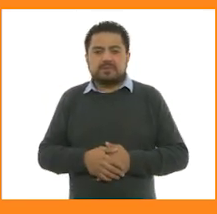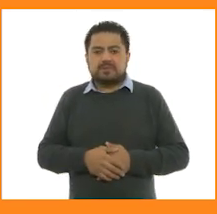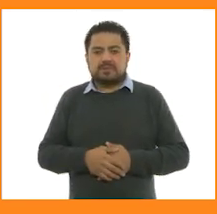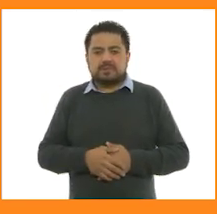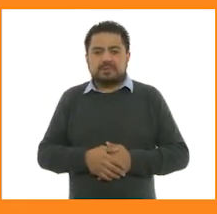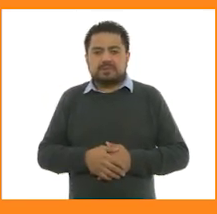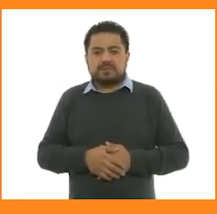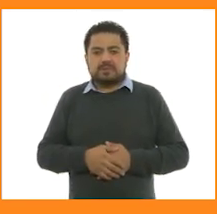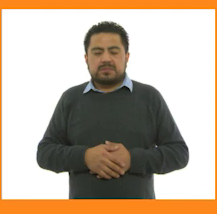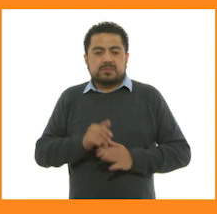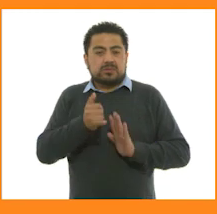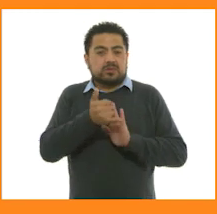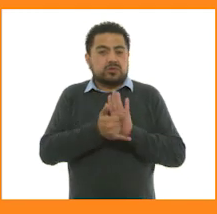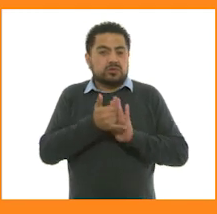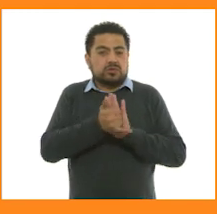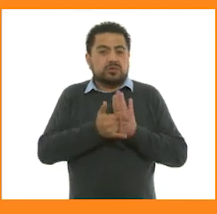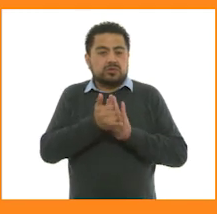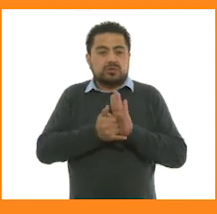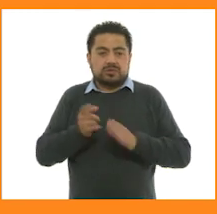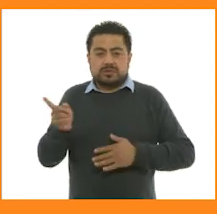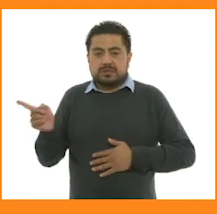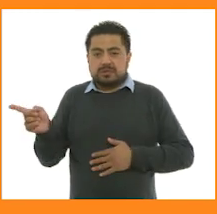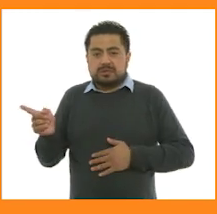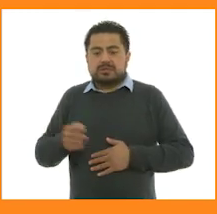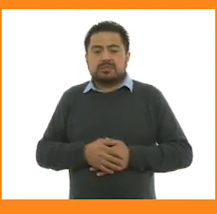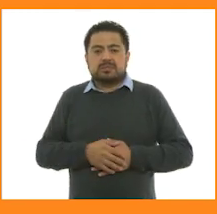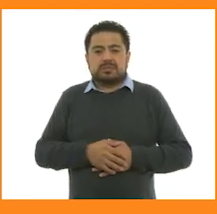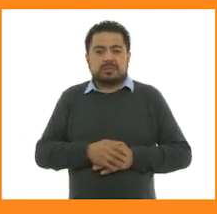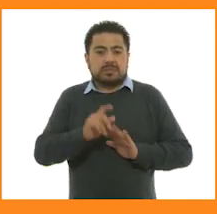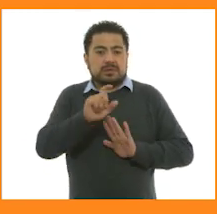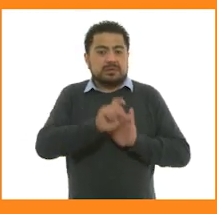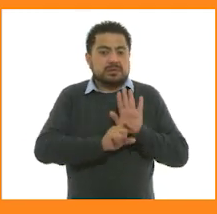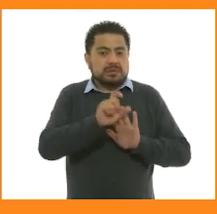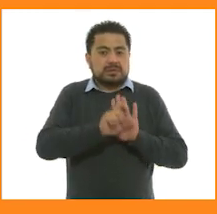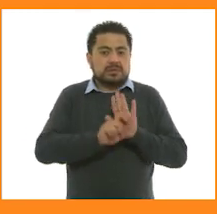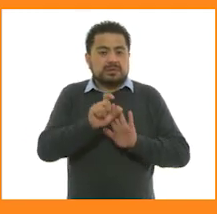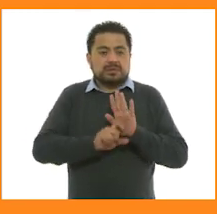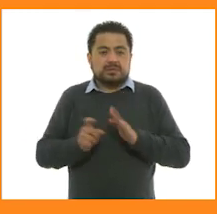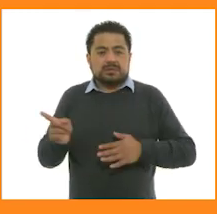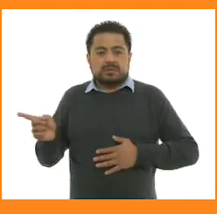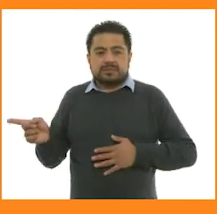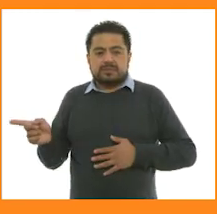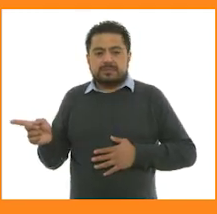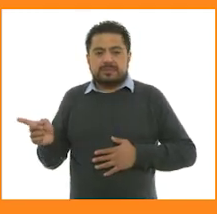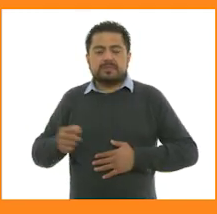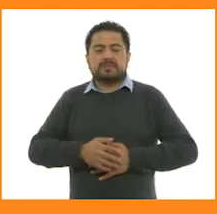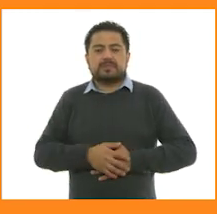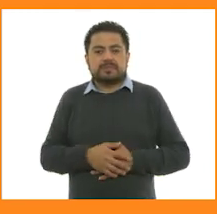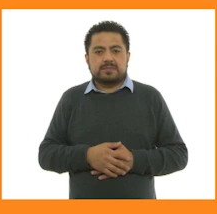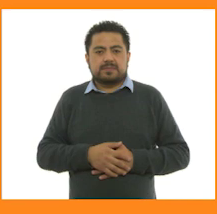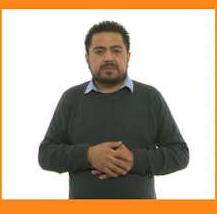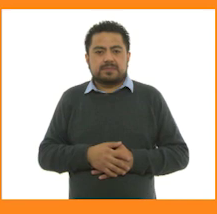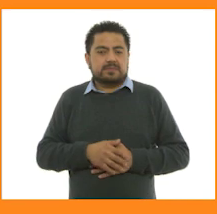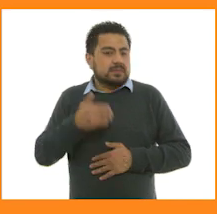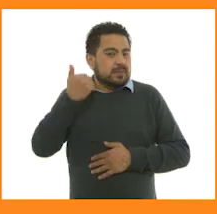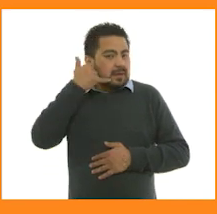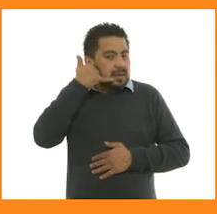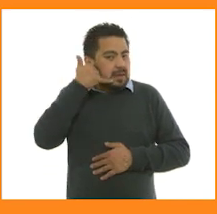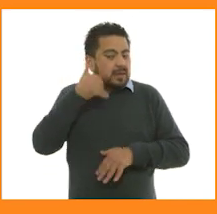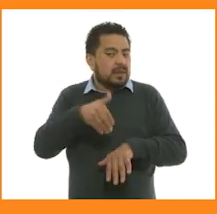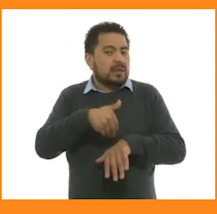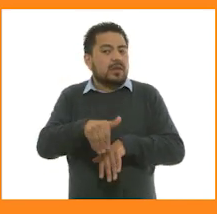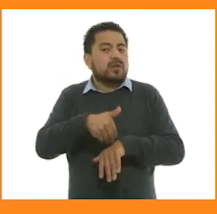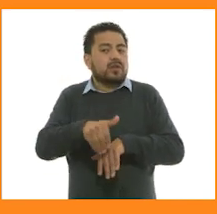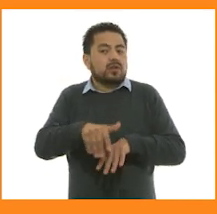@cep_mx. YouTube Canal Cep. Instagram @cepmx. Teléfonos